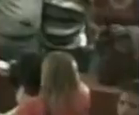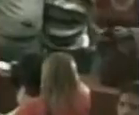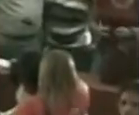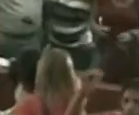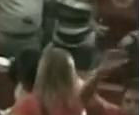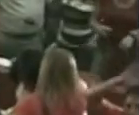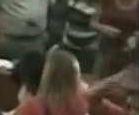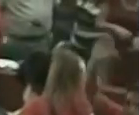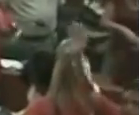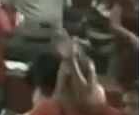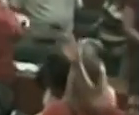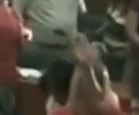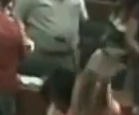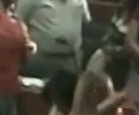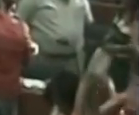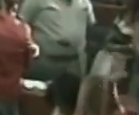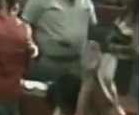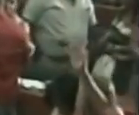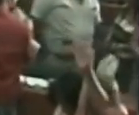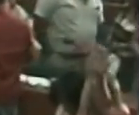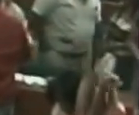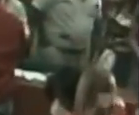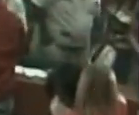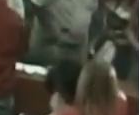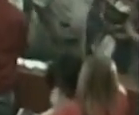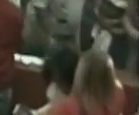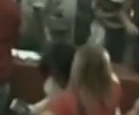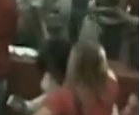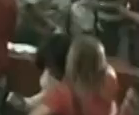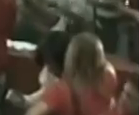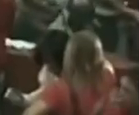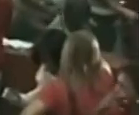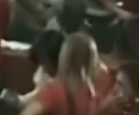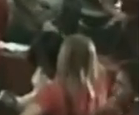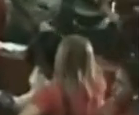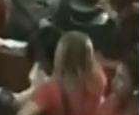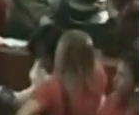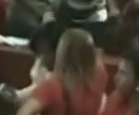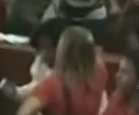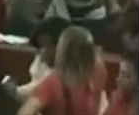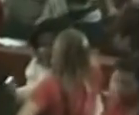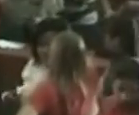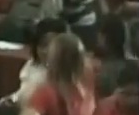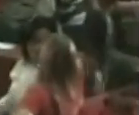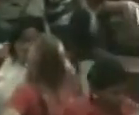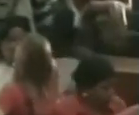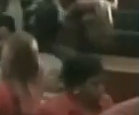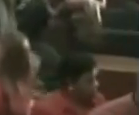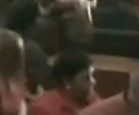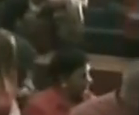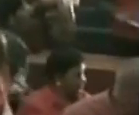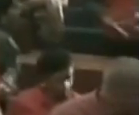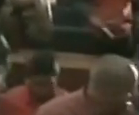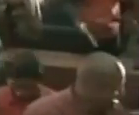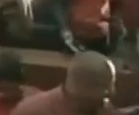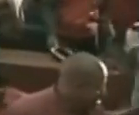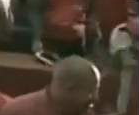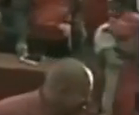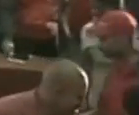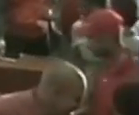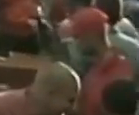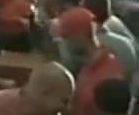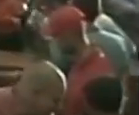esperanza popular. También ha informado que han sido capturados 4 importantes jefes de las bandas armadas del este